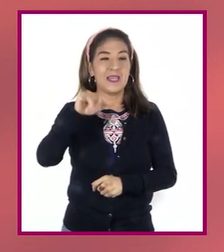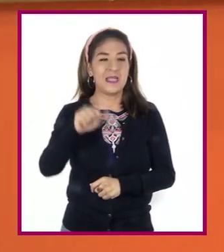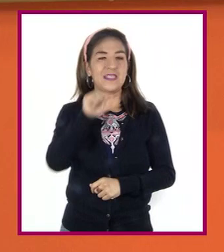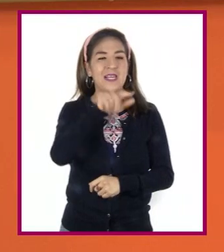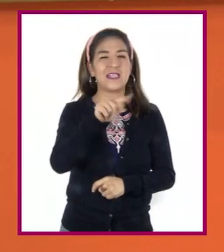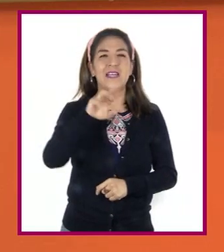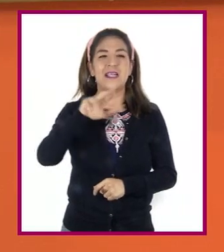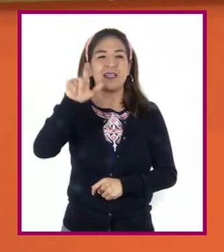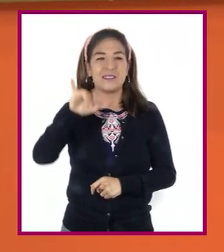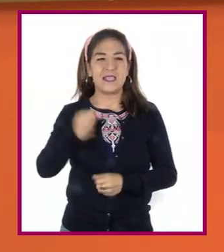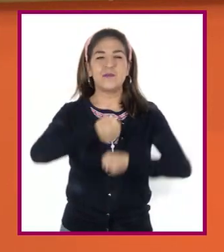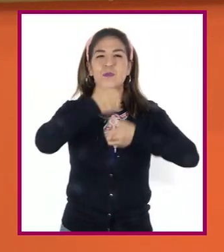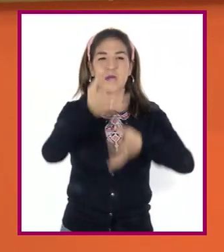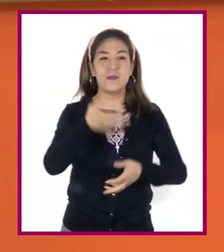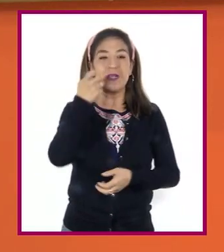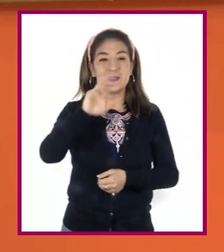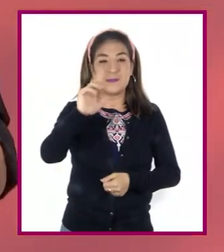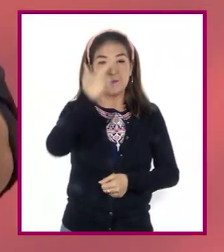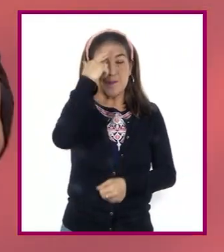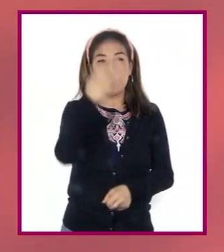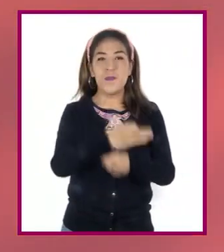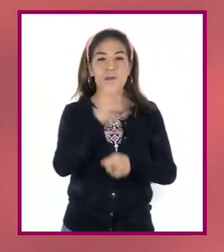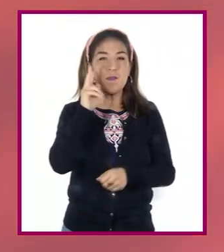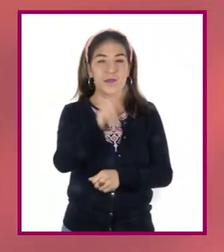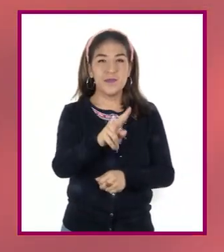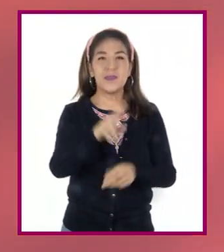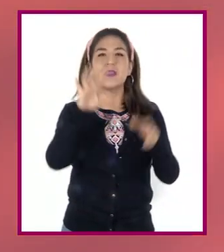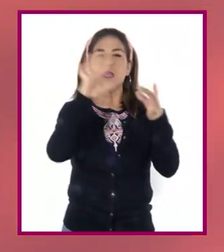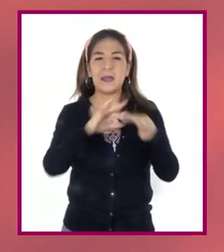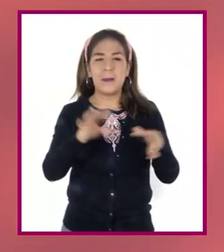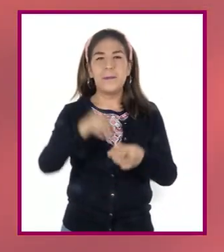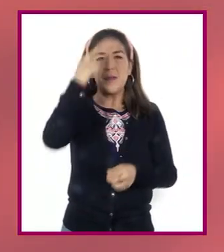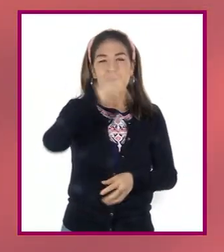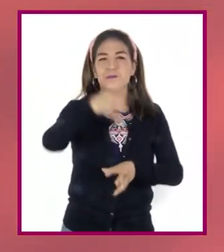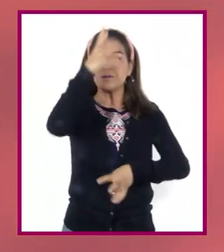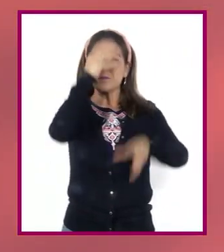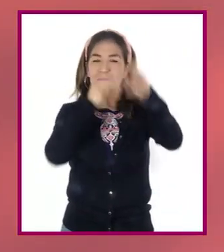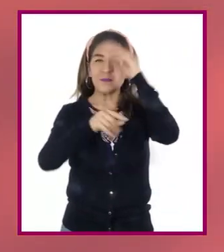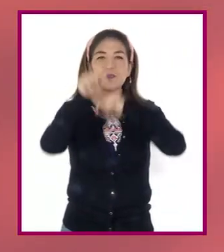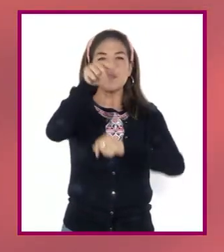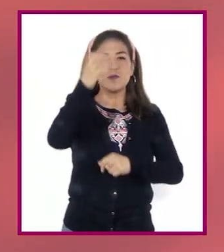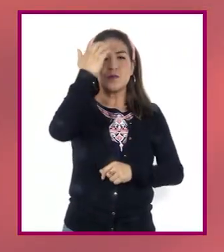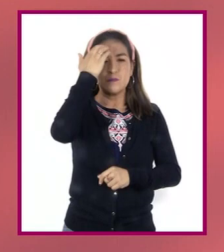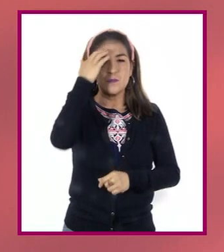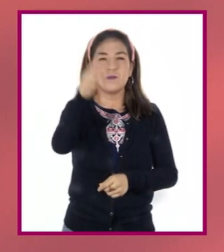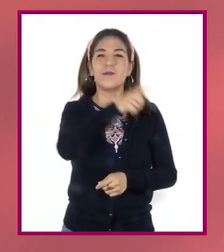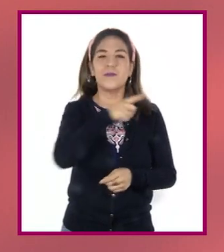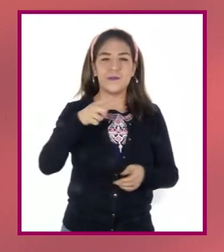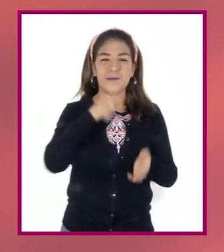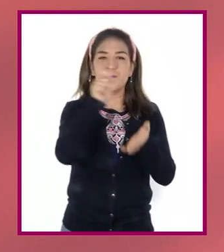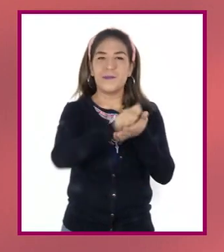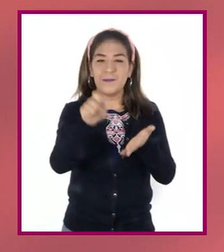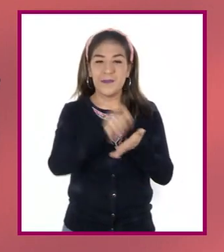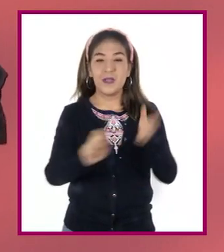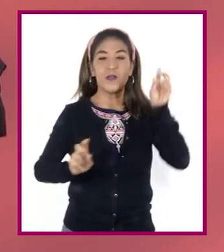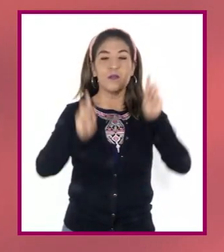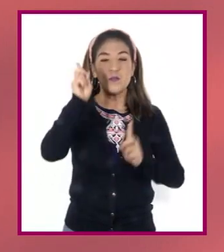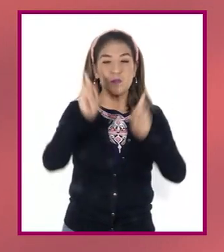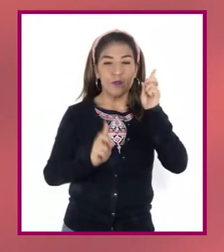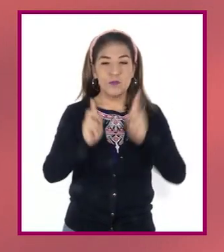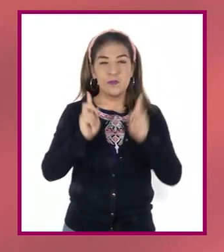Slim. Recuerden que todo lo que vean es para reforzar su conocimiento, así que les recomiendo llevar un registro de las